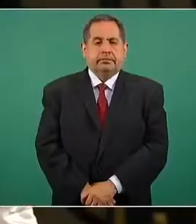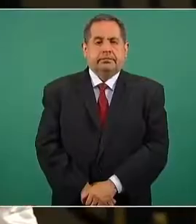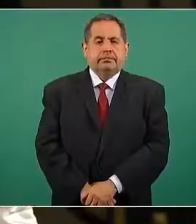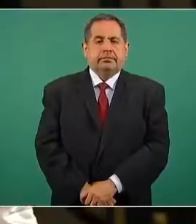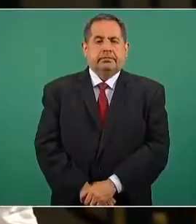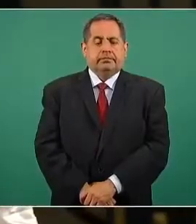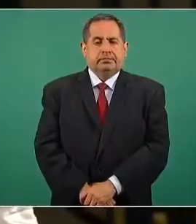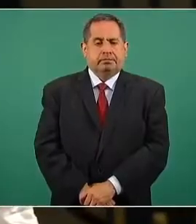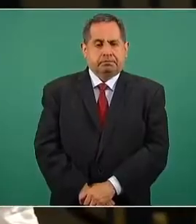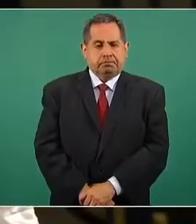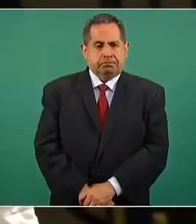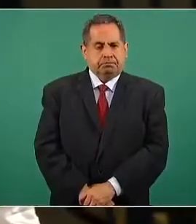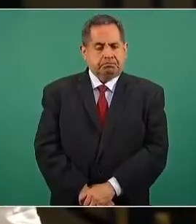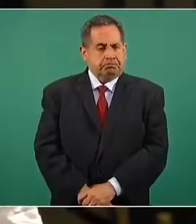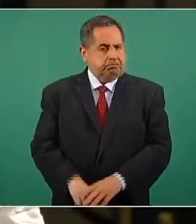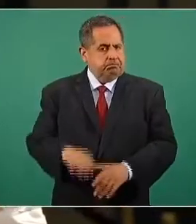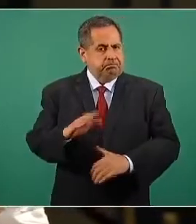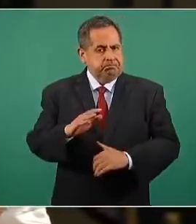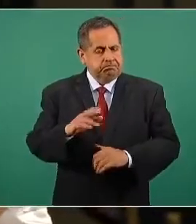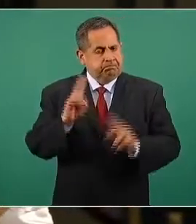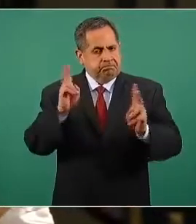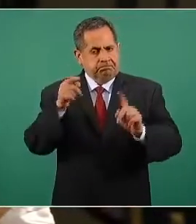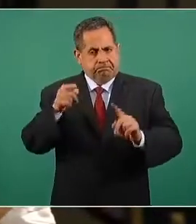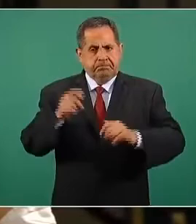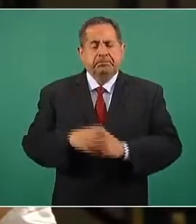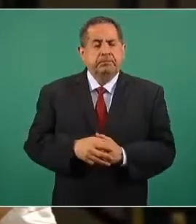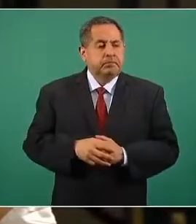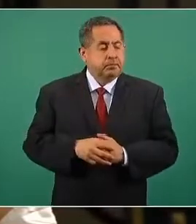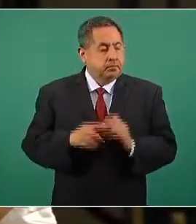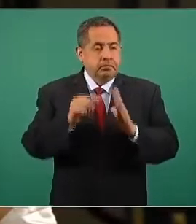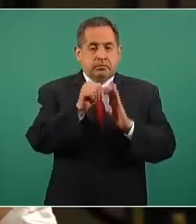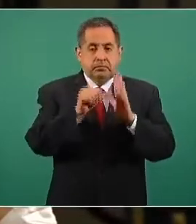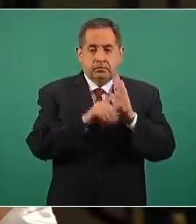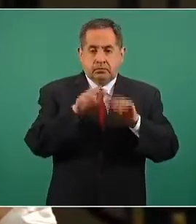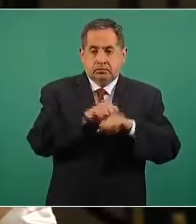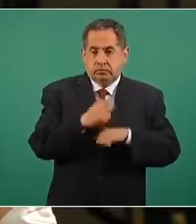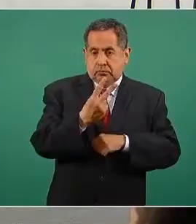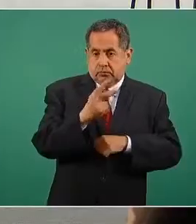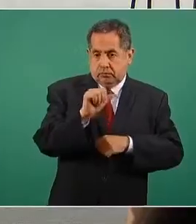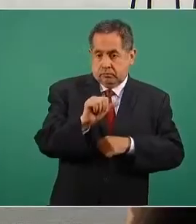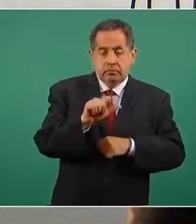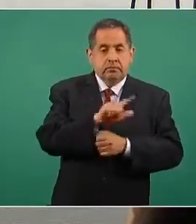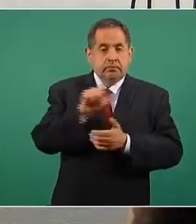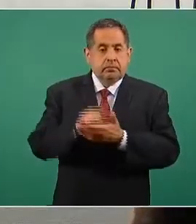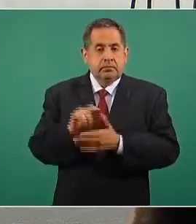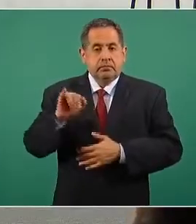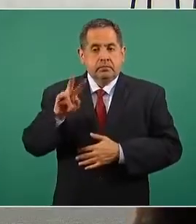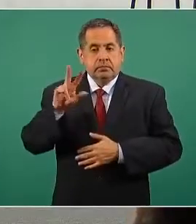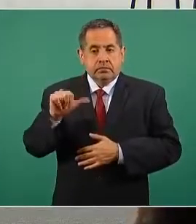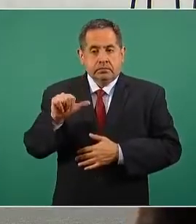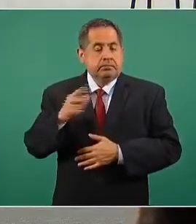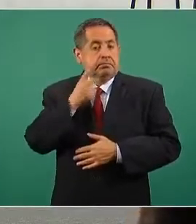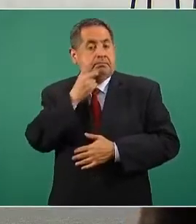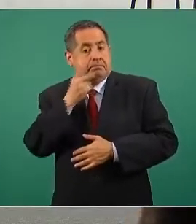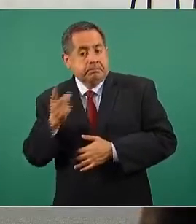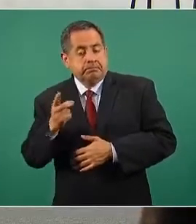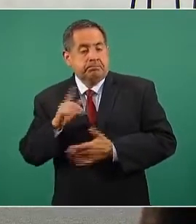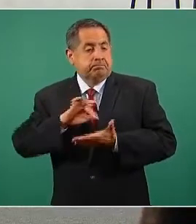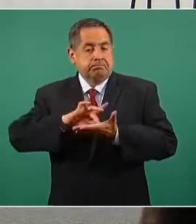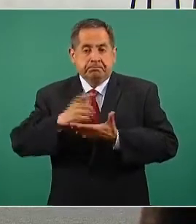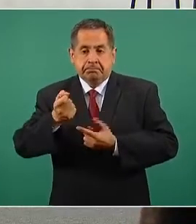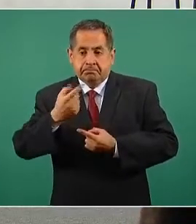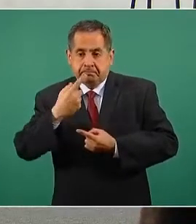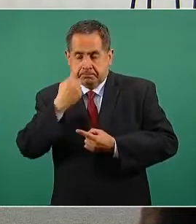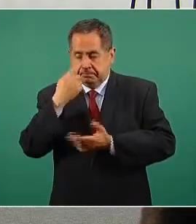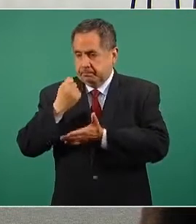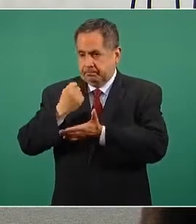como locales. ¿Por qué? Con base en el artículo 2A de la ley del IVA, se tiene entendido que las medicinas de